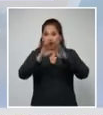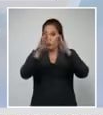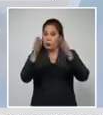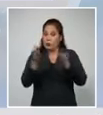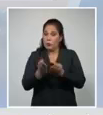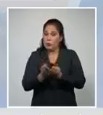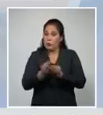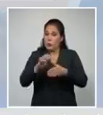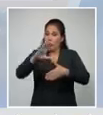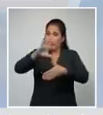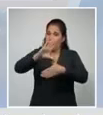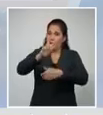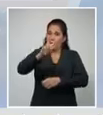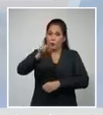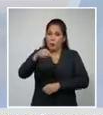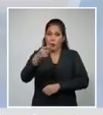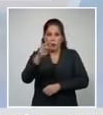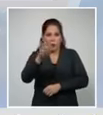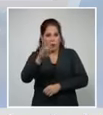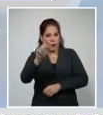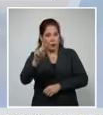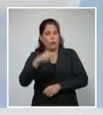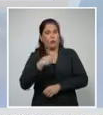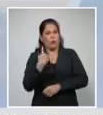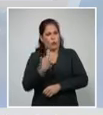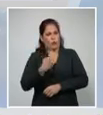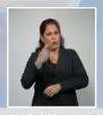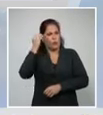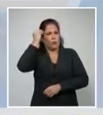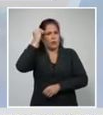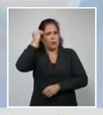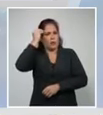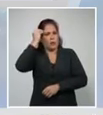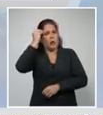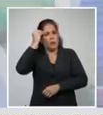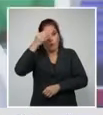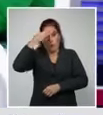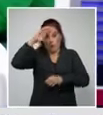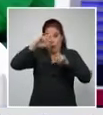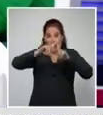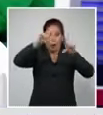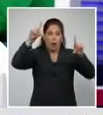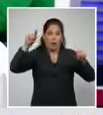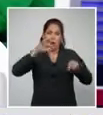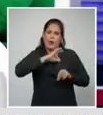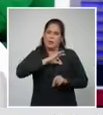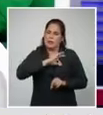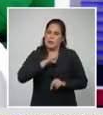2,41, pero una letalidad elevada para nuestro país.